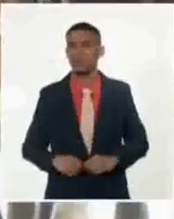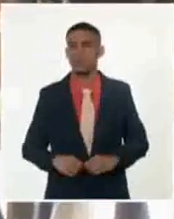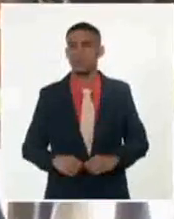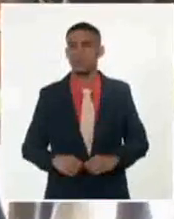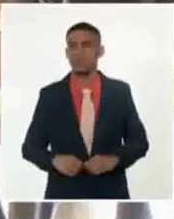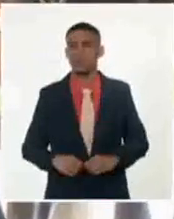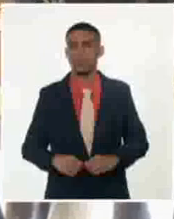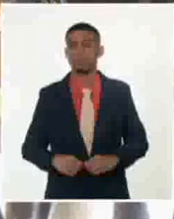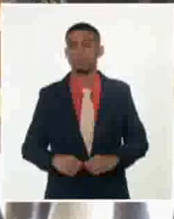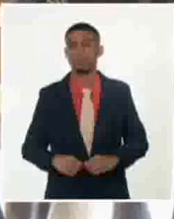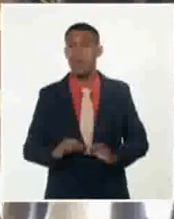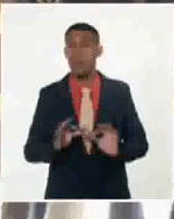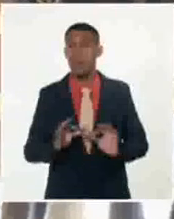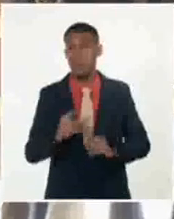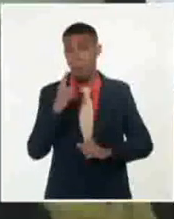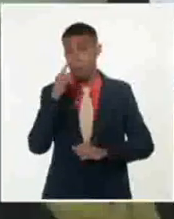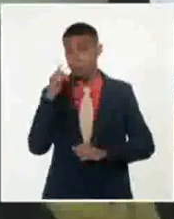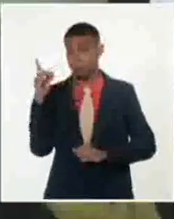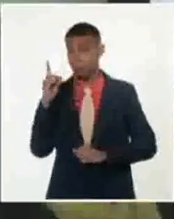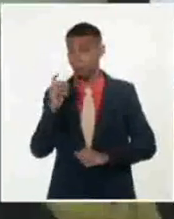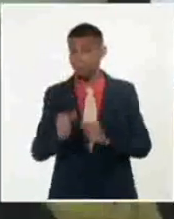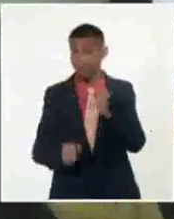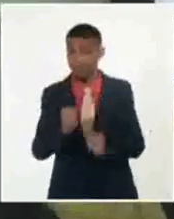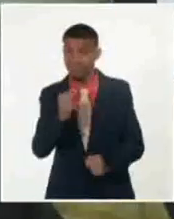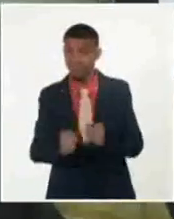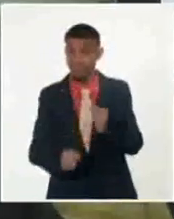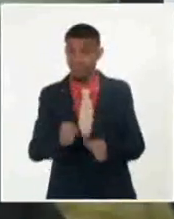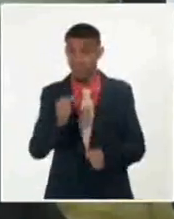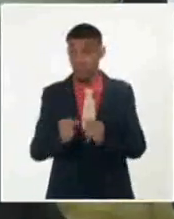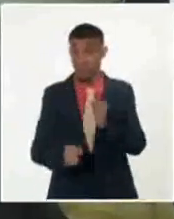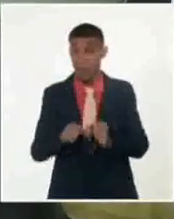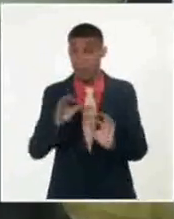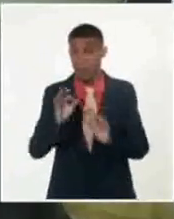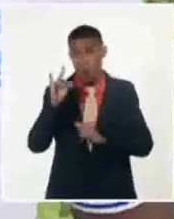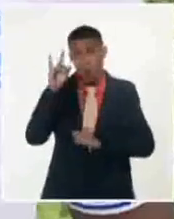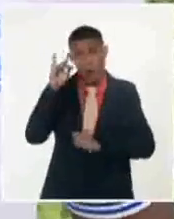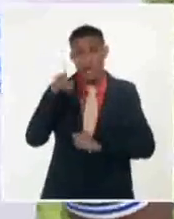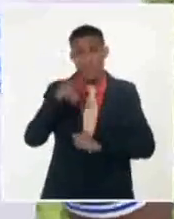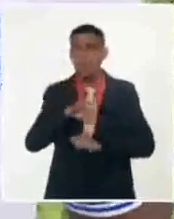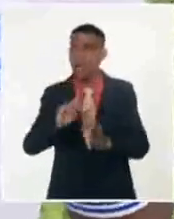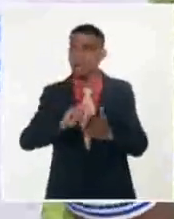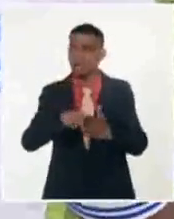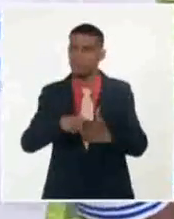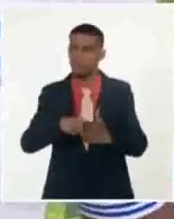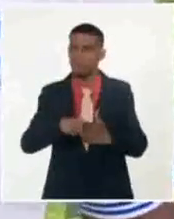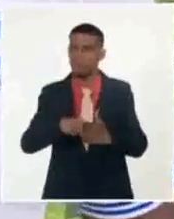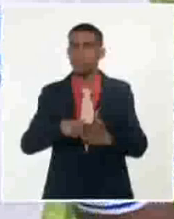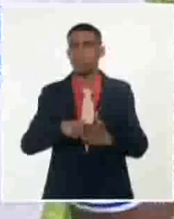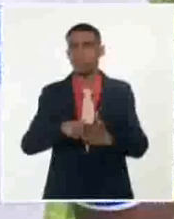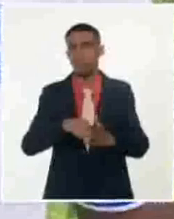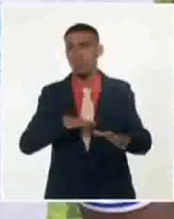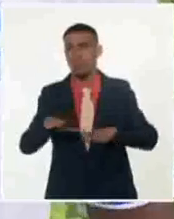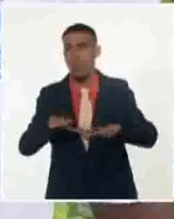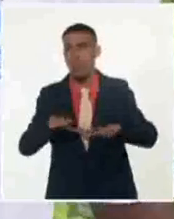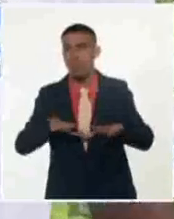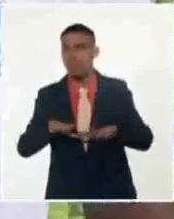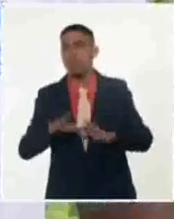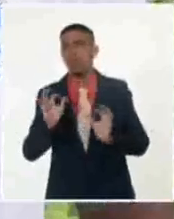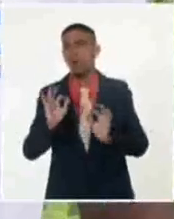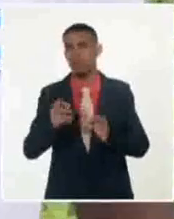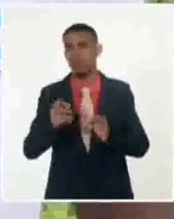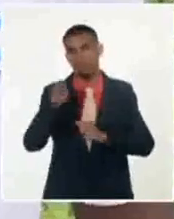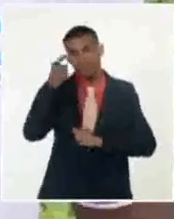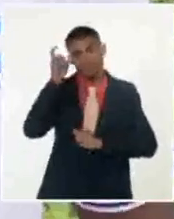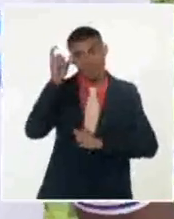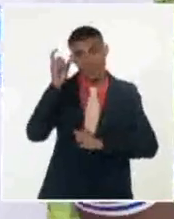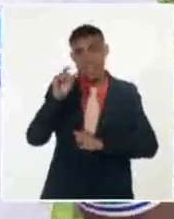con la producción de leche ya se han rescatado, que estaban fuera de la contratación, con los movimientos de las novillas, se han rescatado más o menos